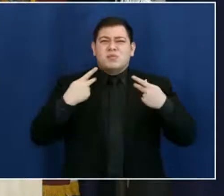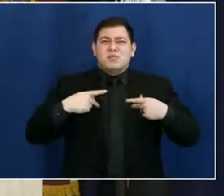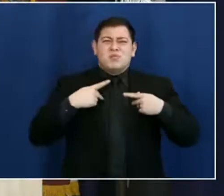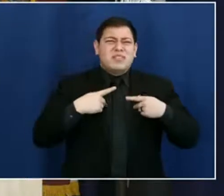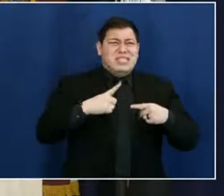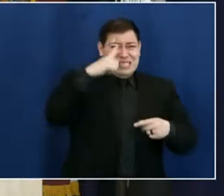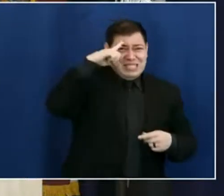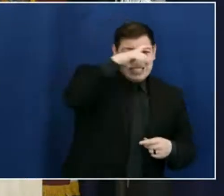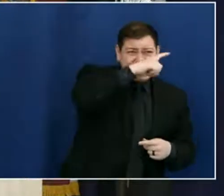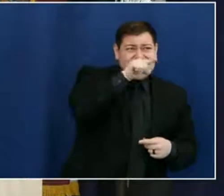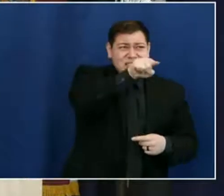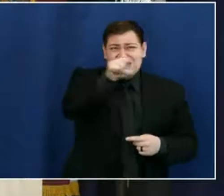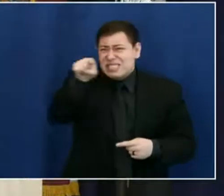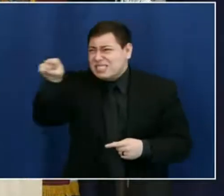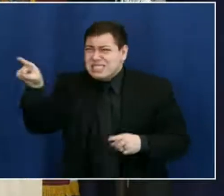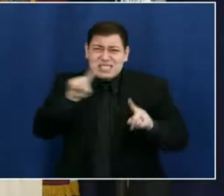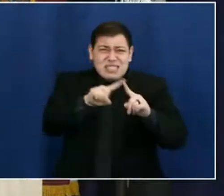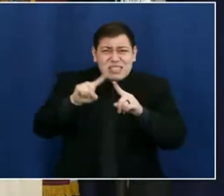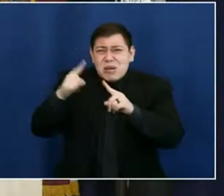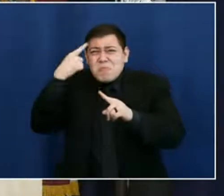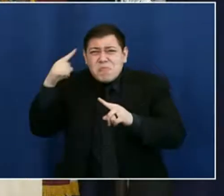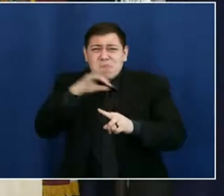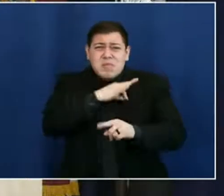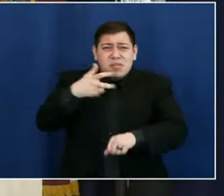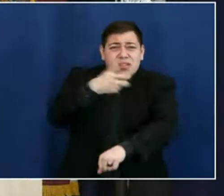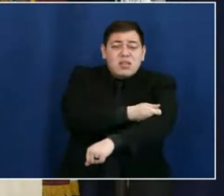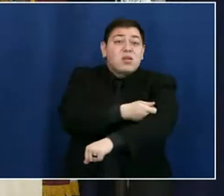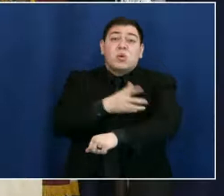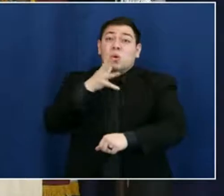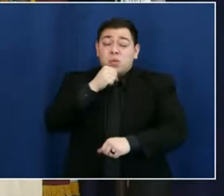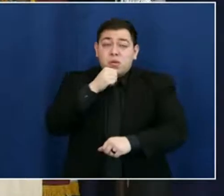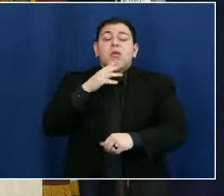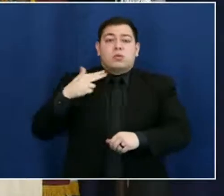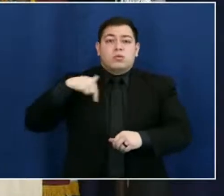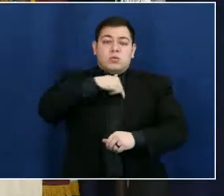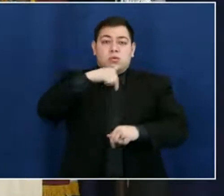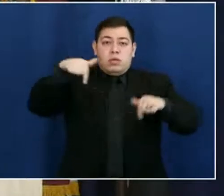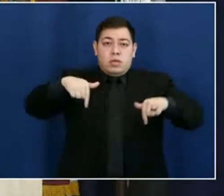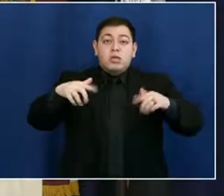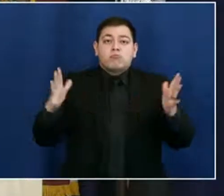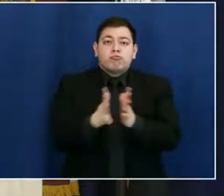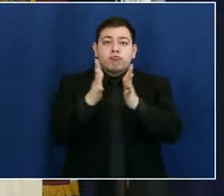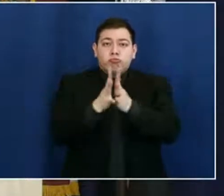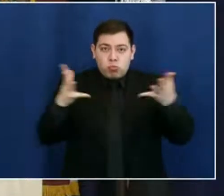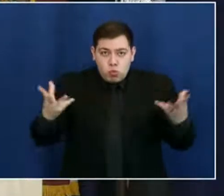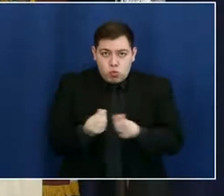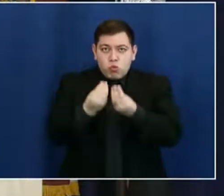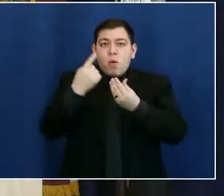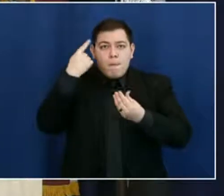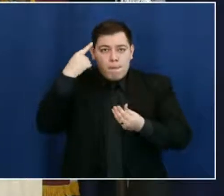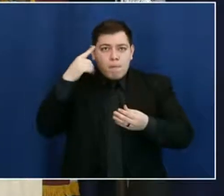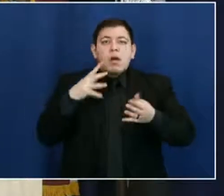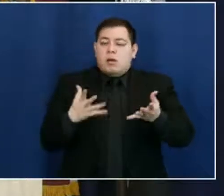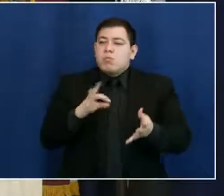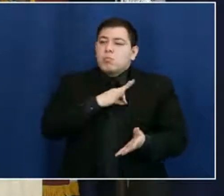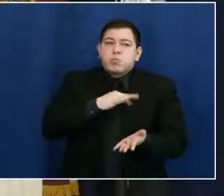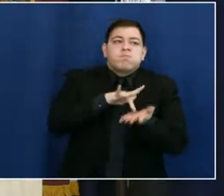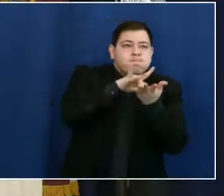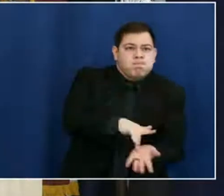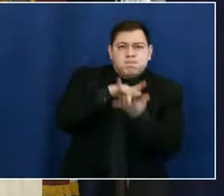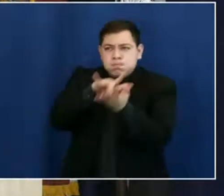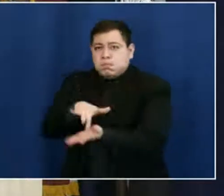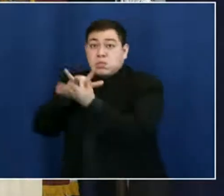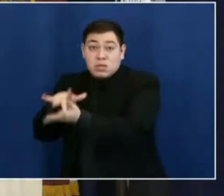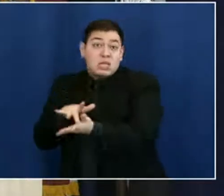hacer citas para vacunas. Nosotros hemos estado trabajando colectivamente para ayudar a eliminar estas barreras, ya sea